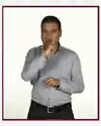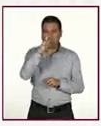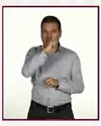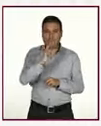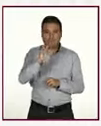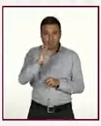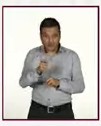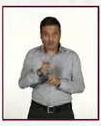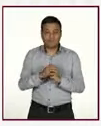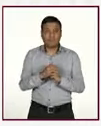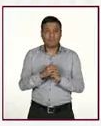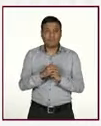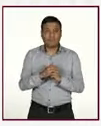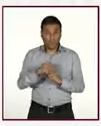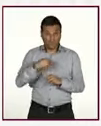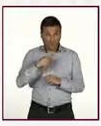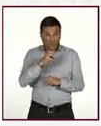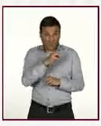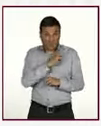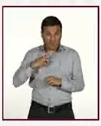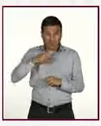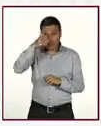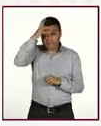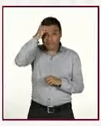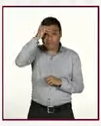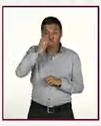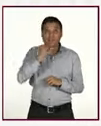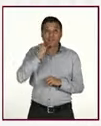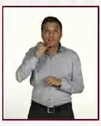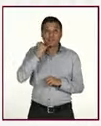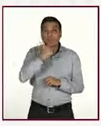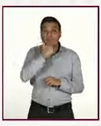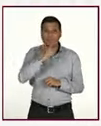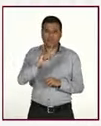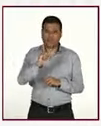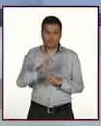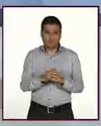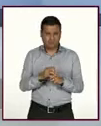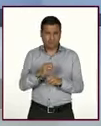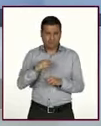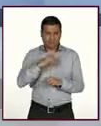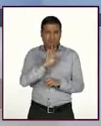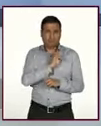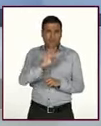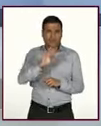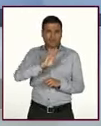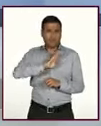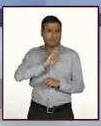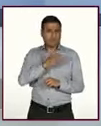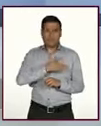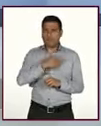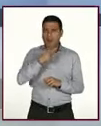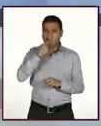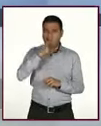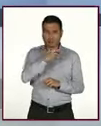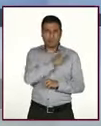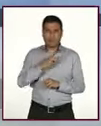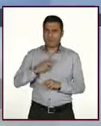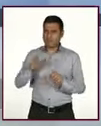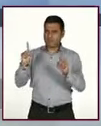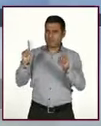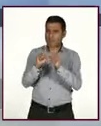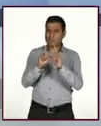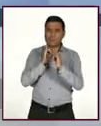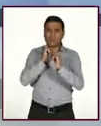hablar inglés, sino tú puedes hablar español y ahí tiene que existir un traductor para que puedas tener esta